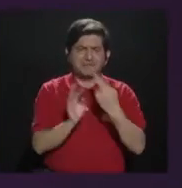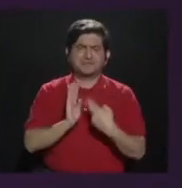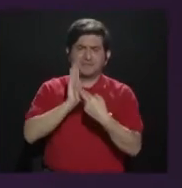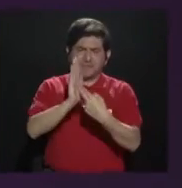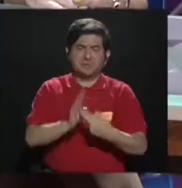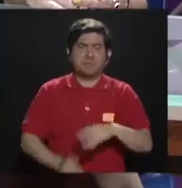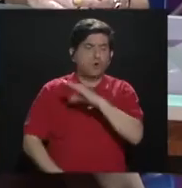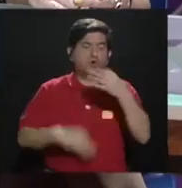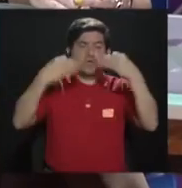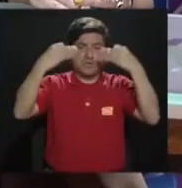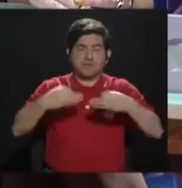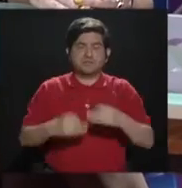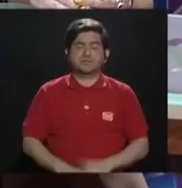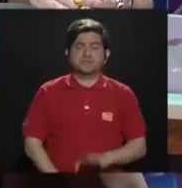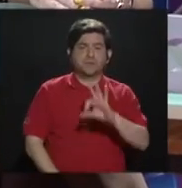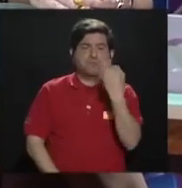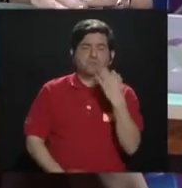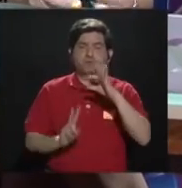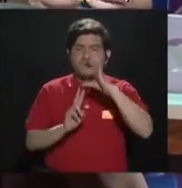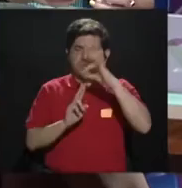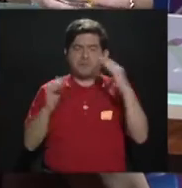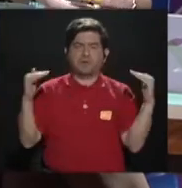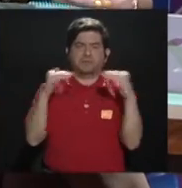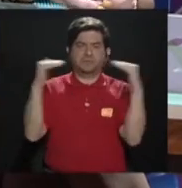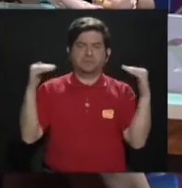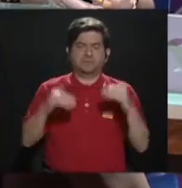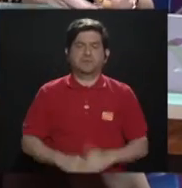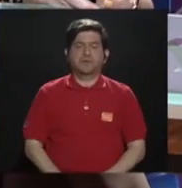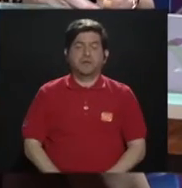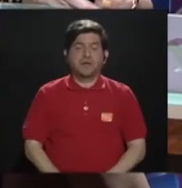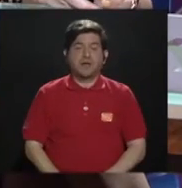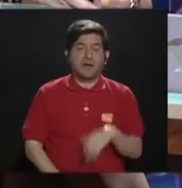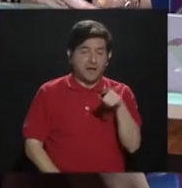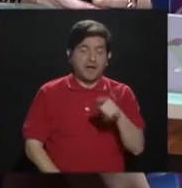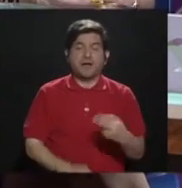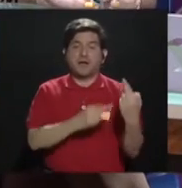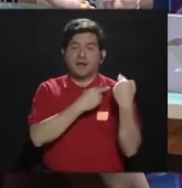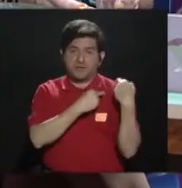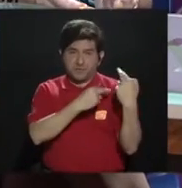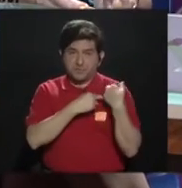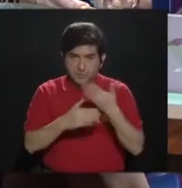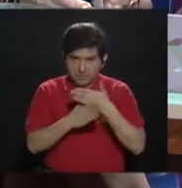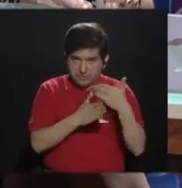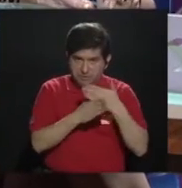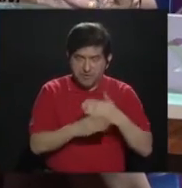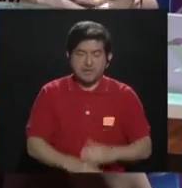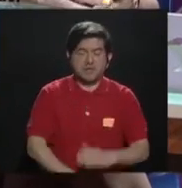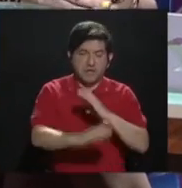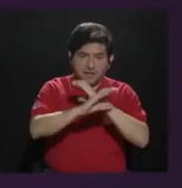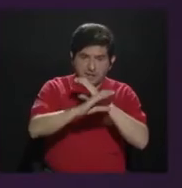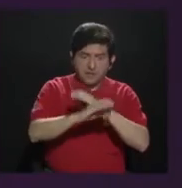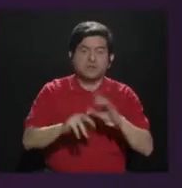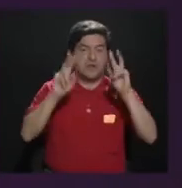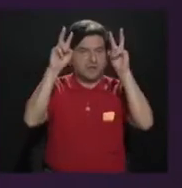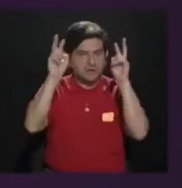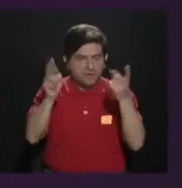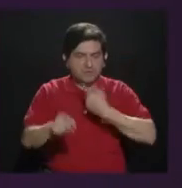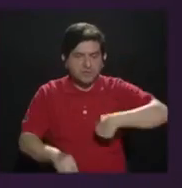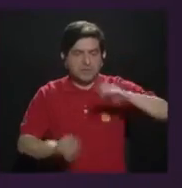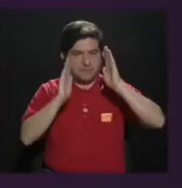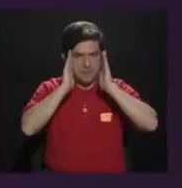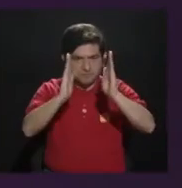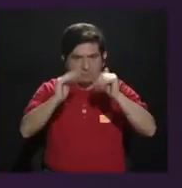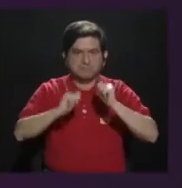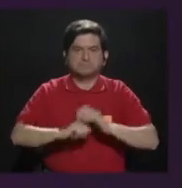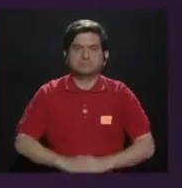decisión de manera paritaria. Entonces, la corresponsabilidad del cuidado es uno de los temas, de los grandes temas que debemos abordar,